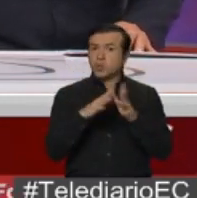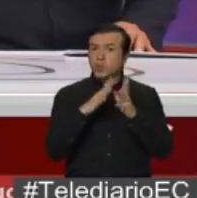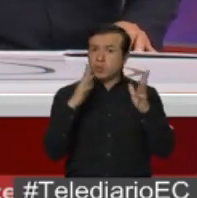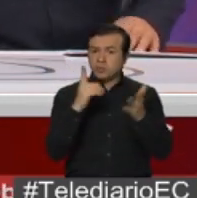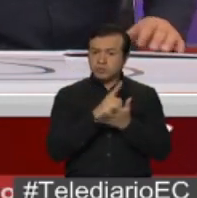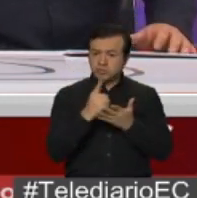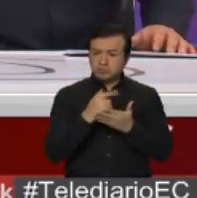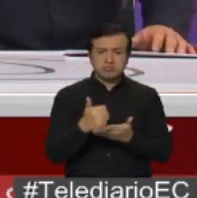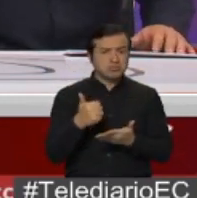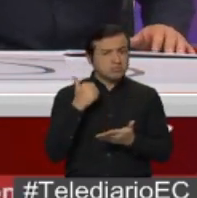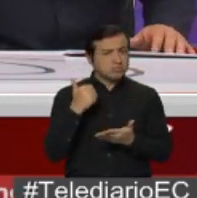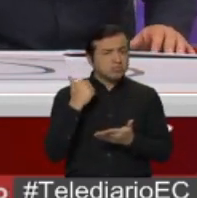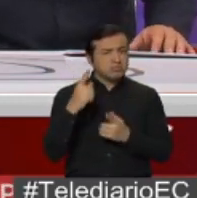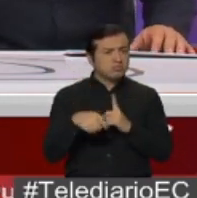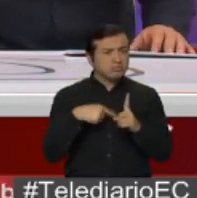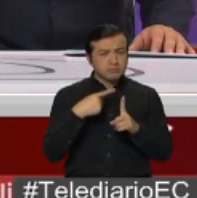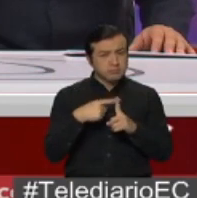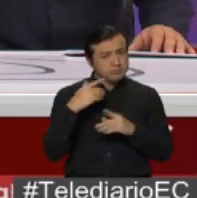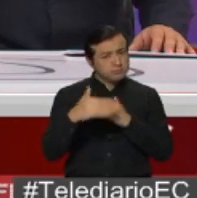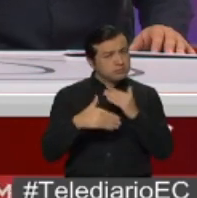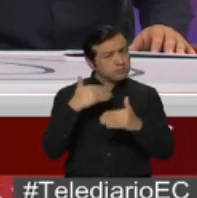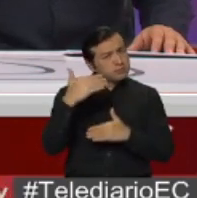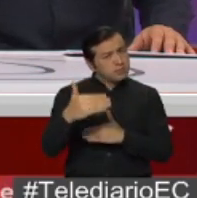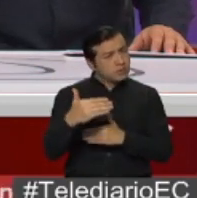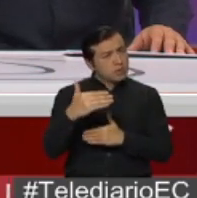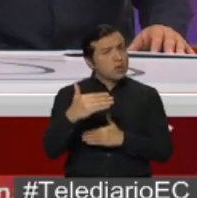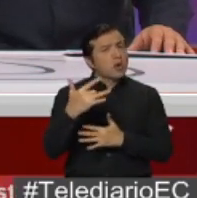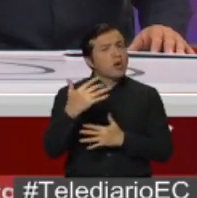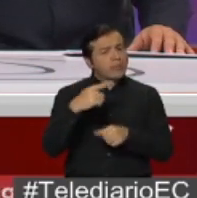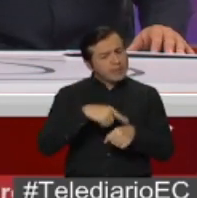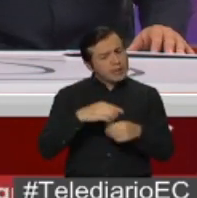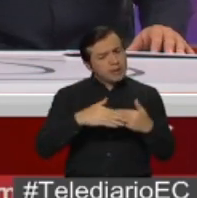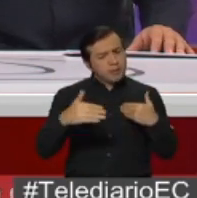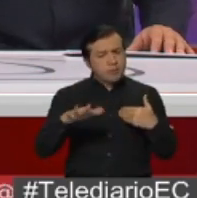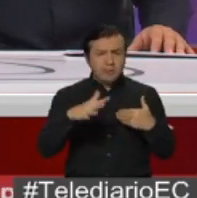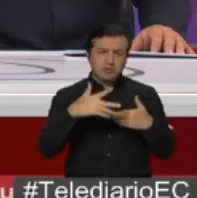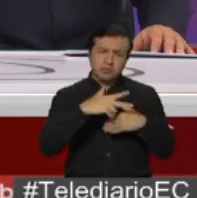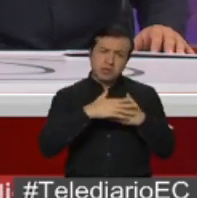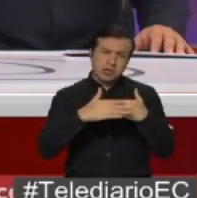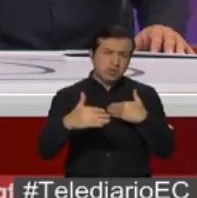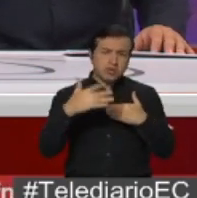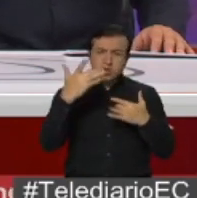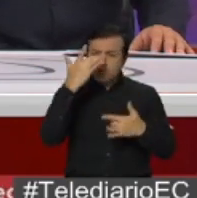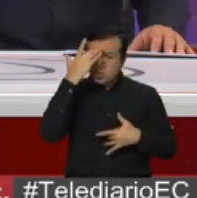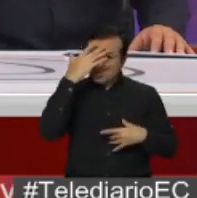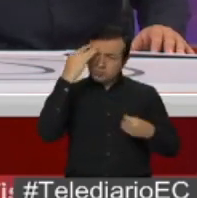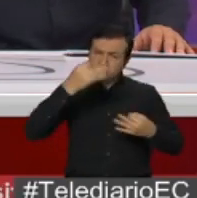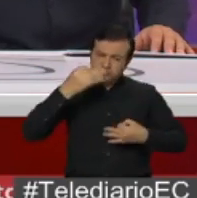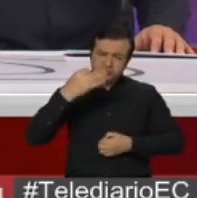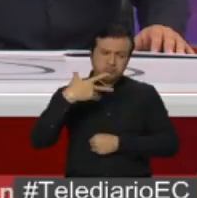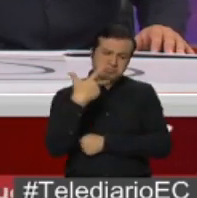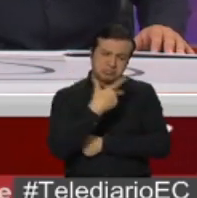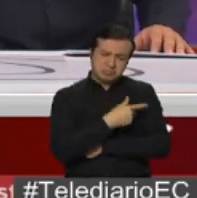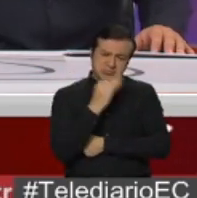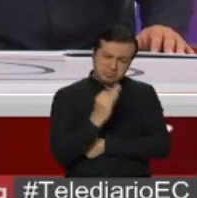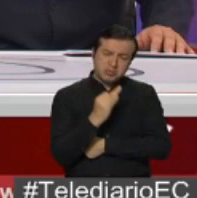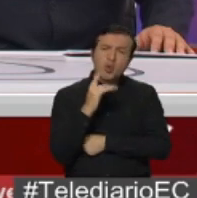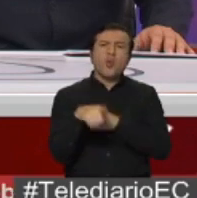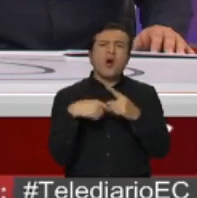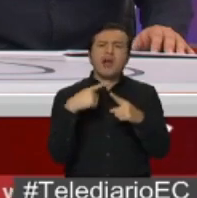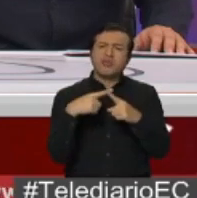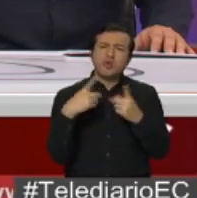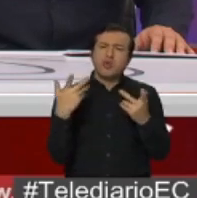estas semanas pero que tiempo más tendrá que esperar el mundo para poder encontrar una cura definitiva para el hobbit